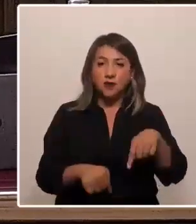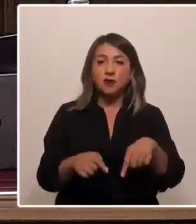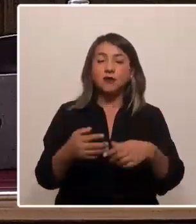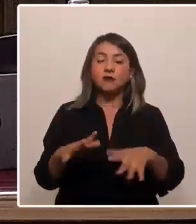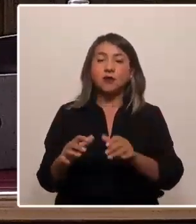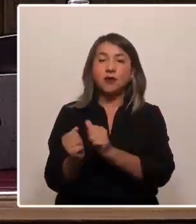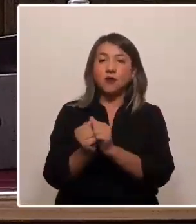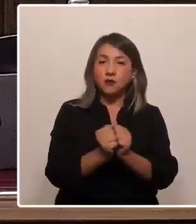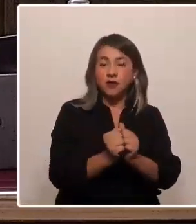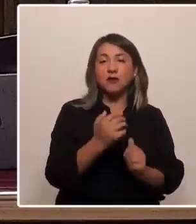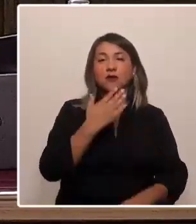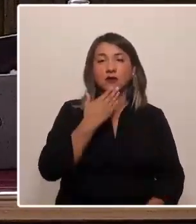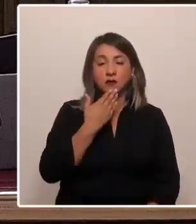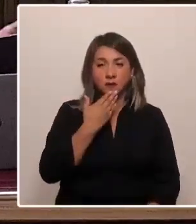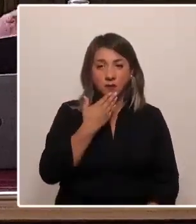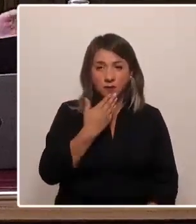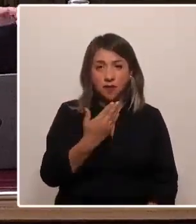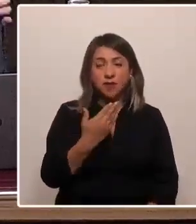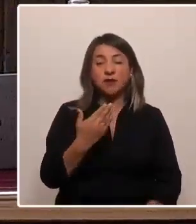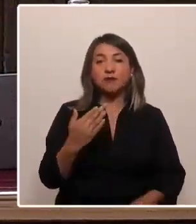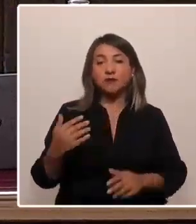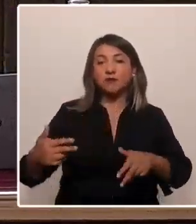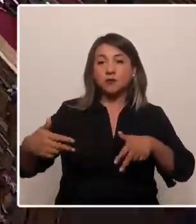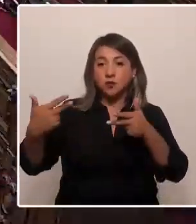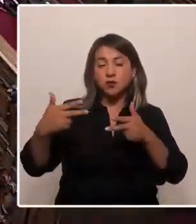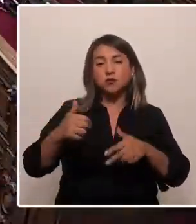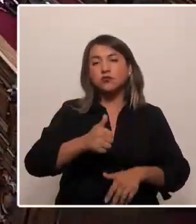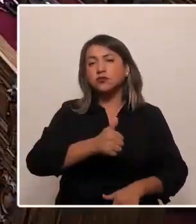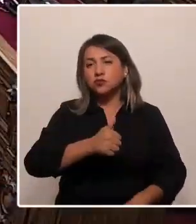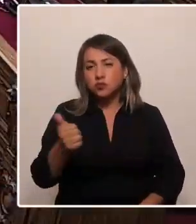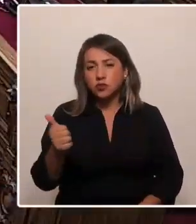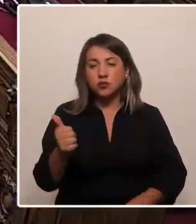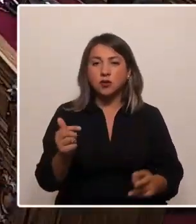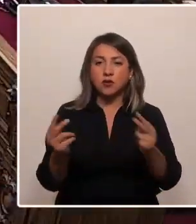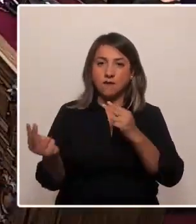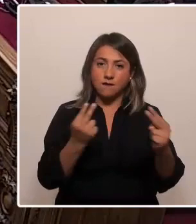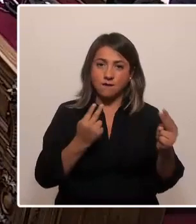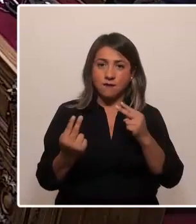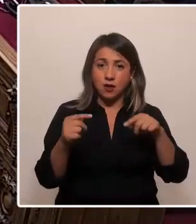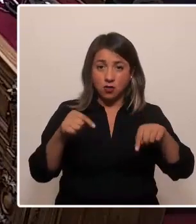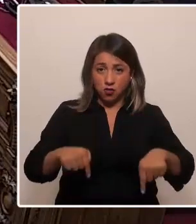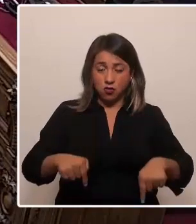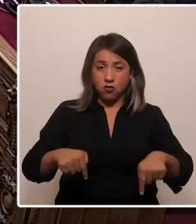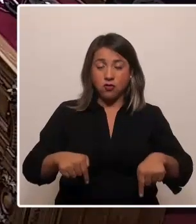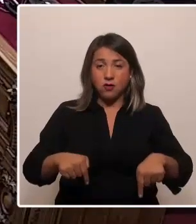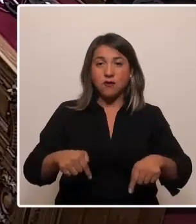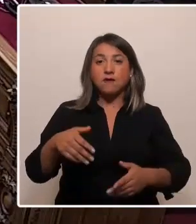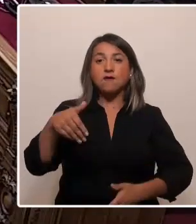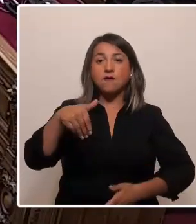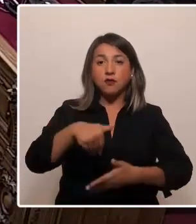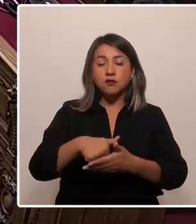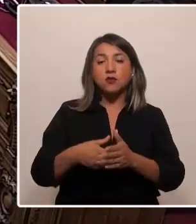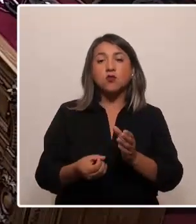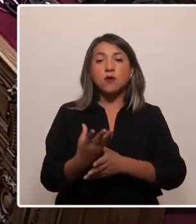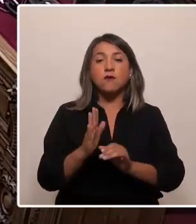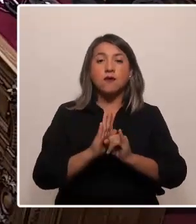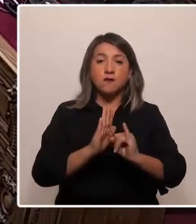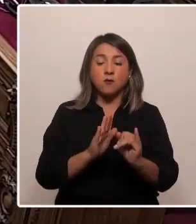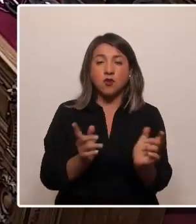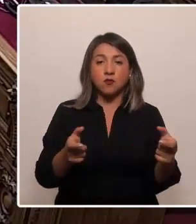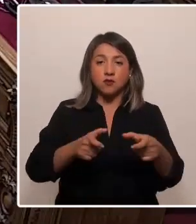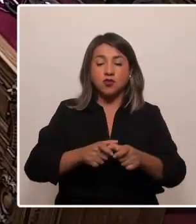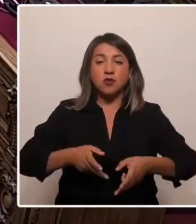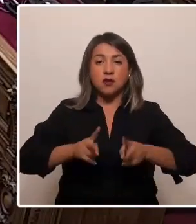acompañan también vía telemática y a todos los que nos escuchan. Hoy debemos someter a votación un nuevo informe de la Comisión de